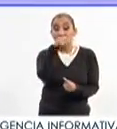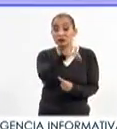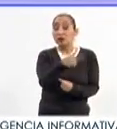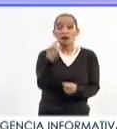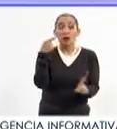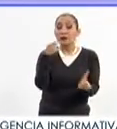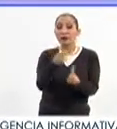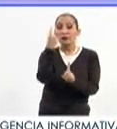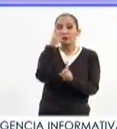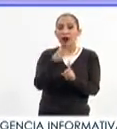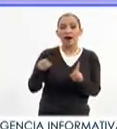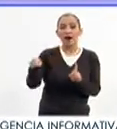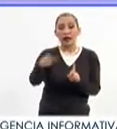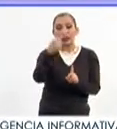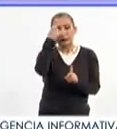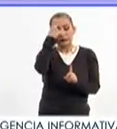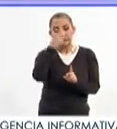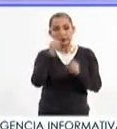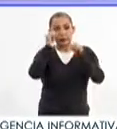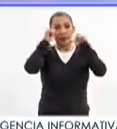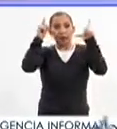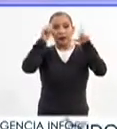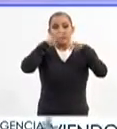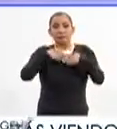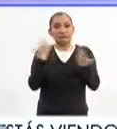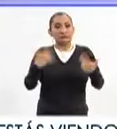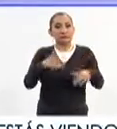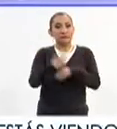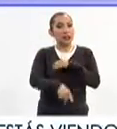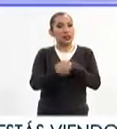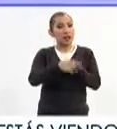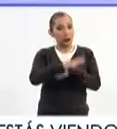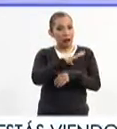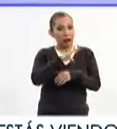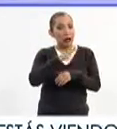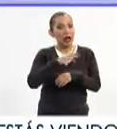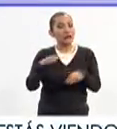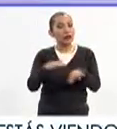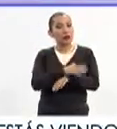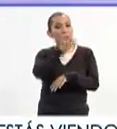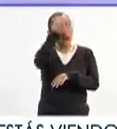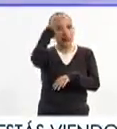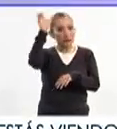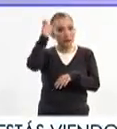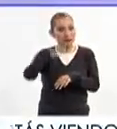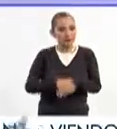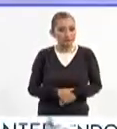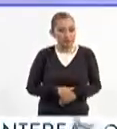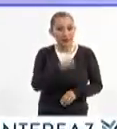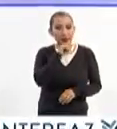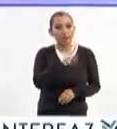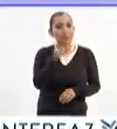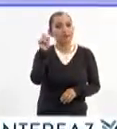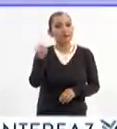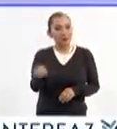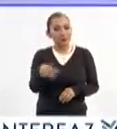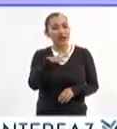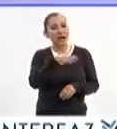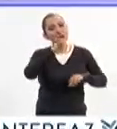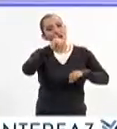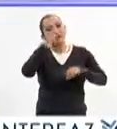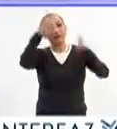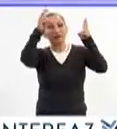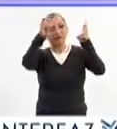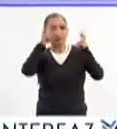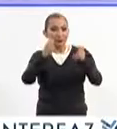principal objetivo es hacernos despertar acerca del grave riesgo que estamos corriendo debido al cambio climático. Pero además de esto, tenemos muchas